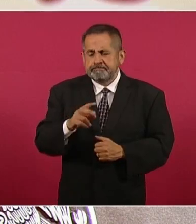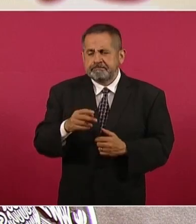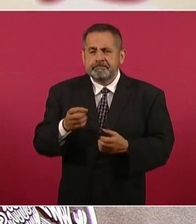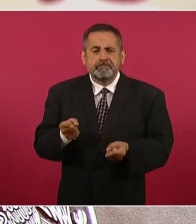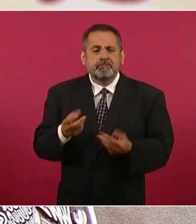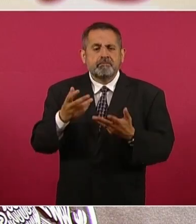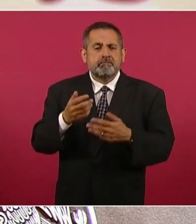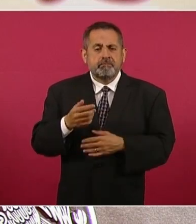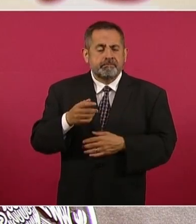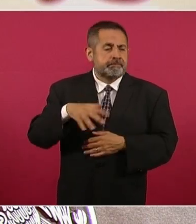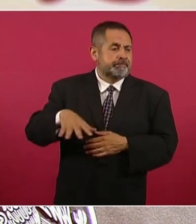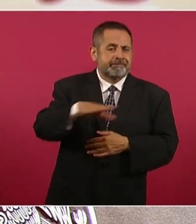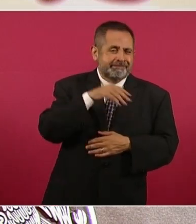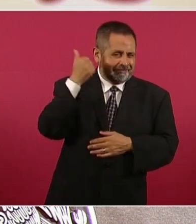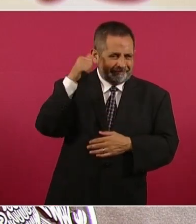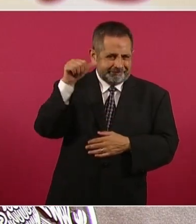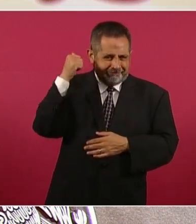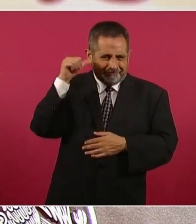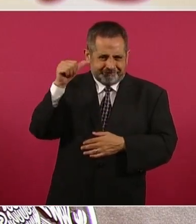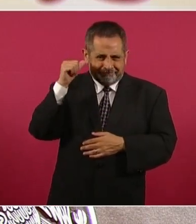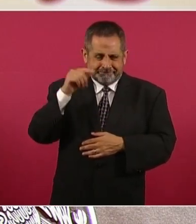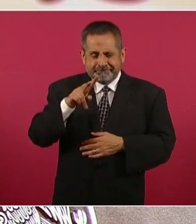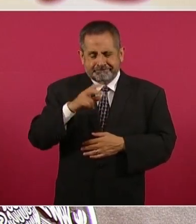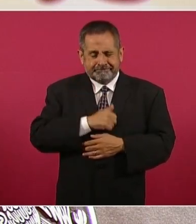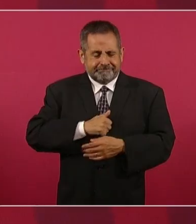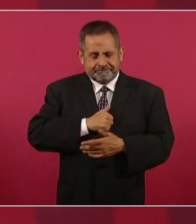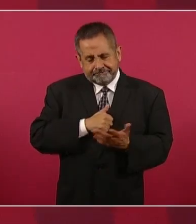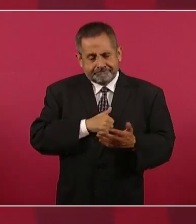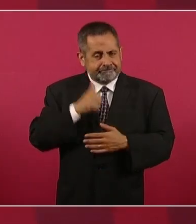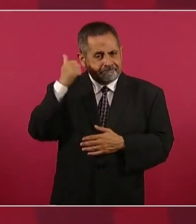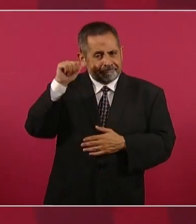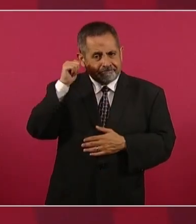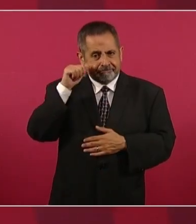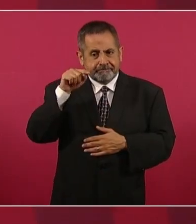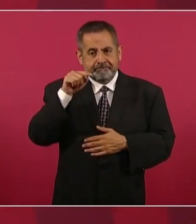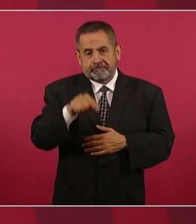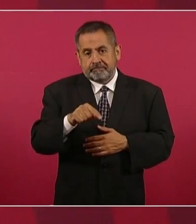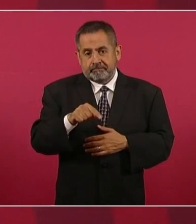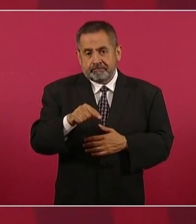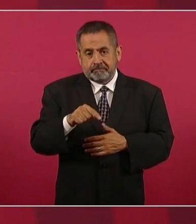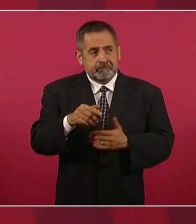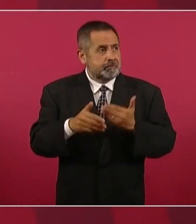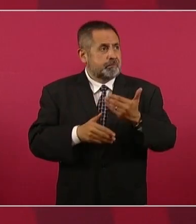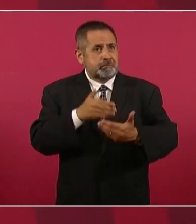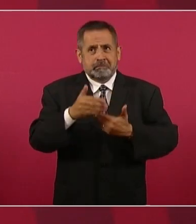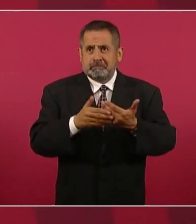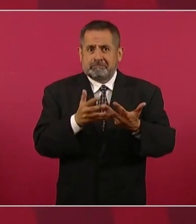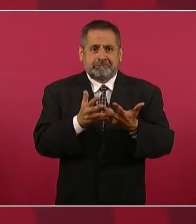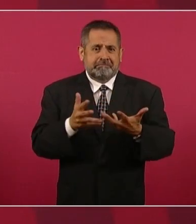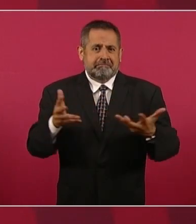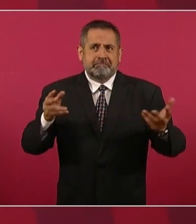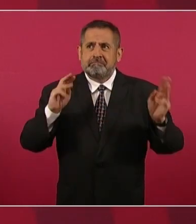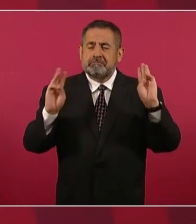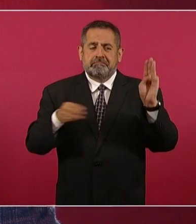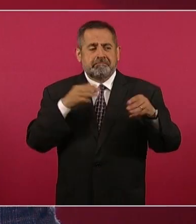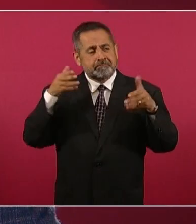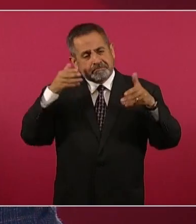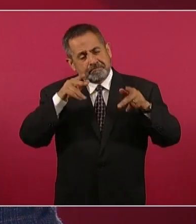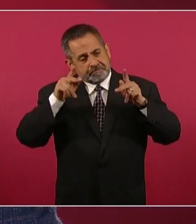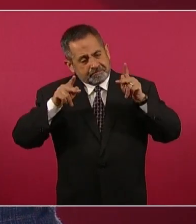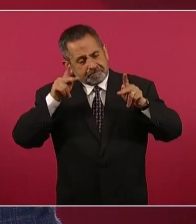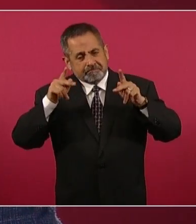desafortunadamente Acapulco, como ejemplo donde está la sede, pues es un desarrollo total, importante, mundial, pero